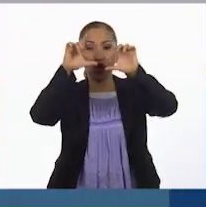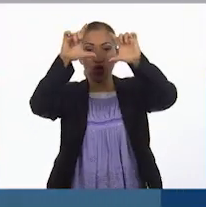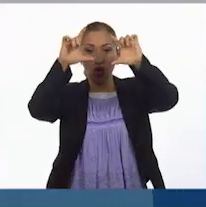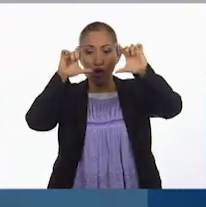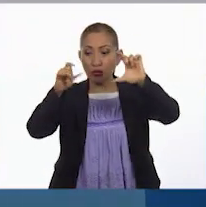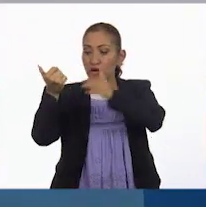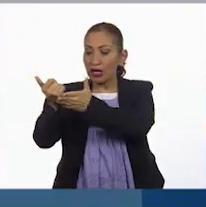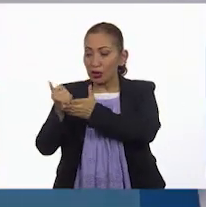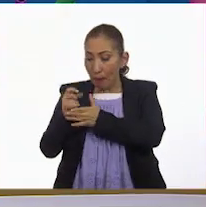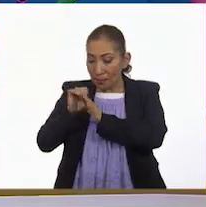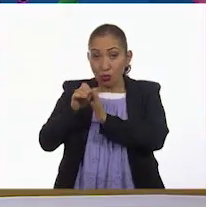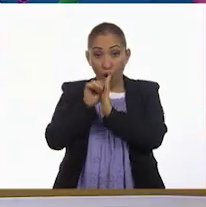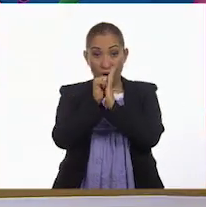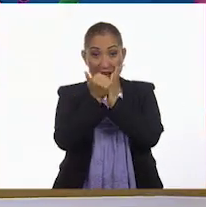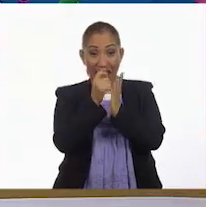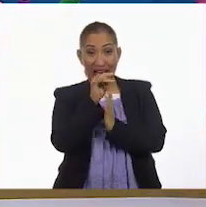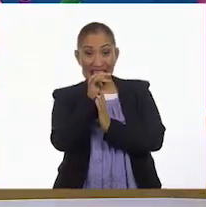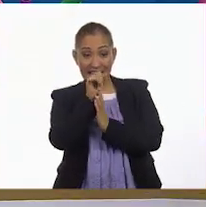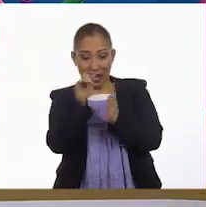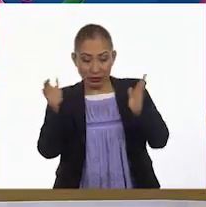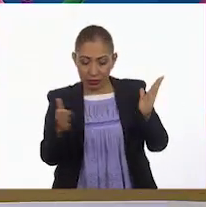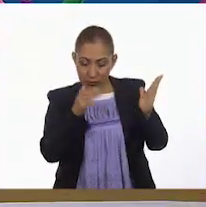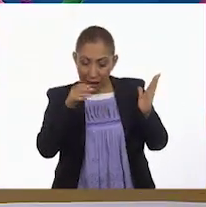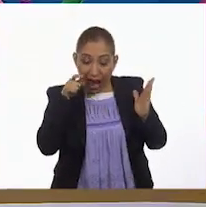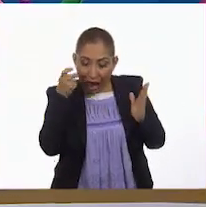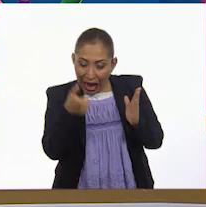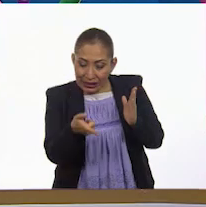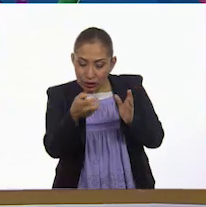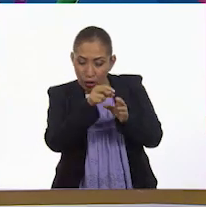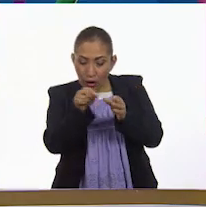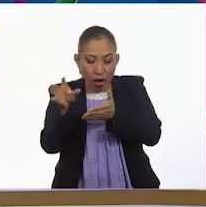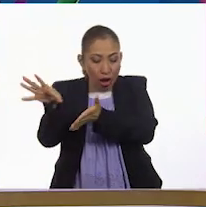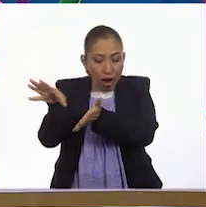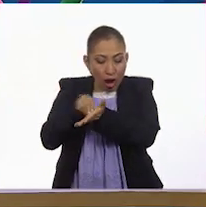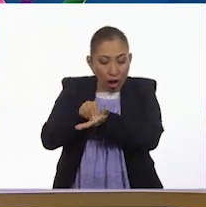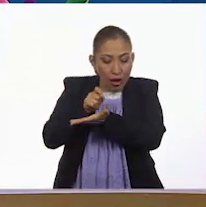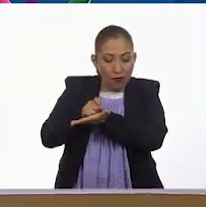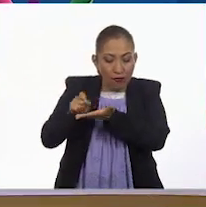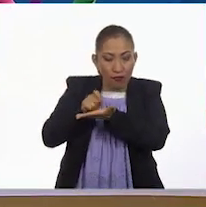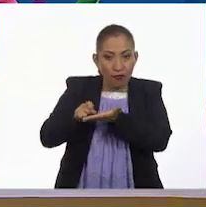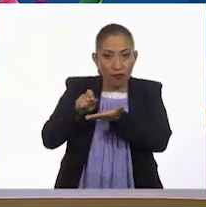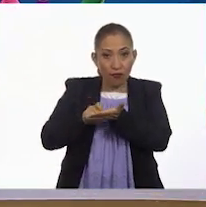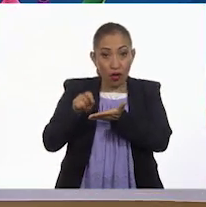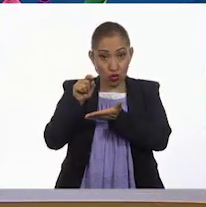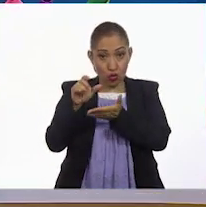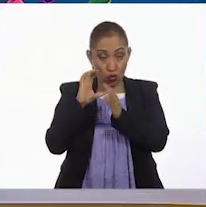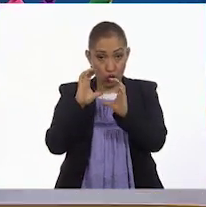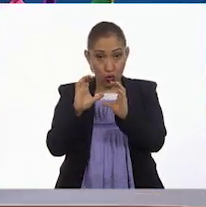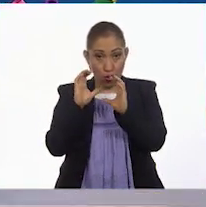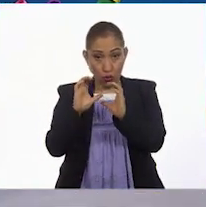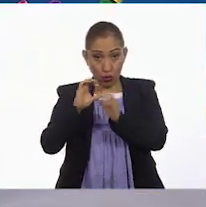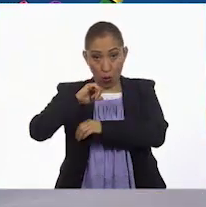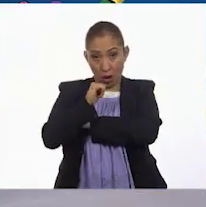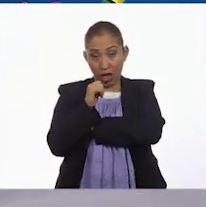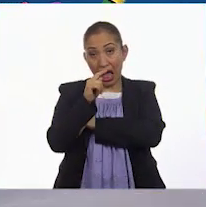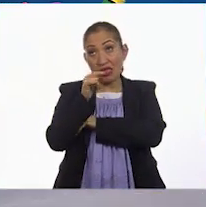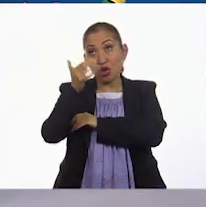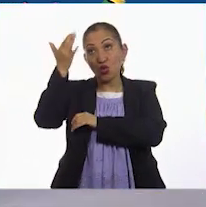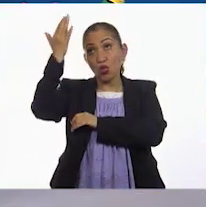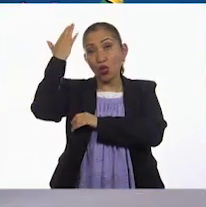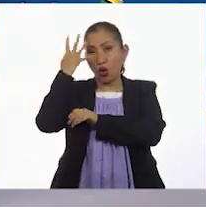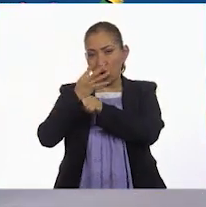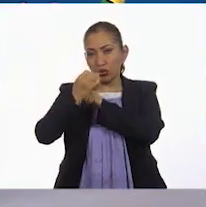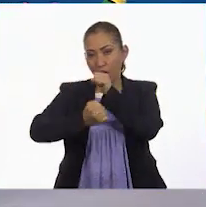nos sirvió de nuestro atlas de 4º grado. Fíjate, tú estás ya en 6º, pero si tuviste el cuidado de guardar tu atlas de